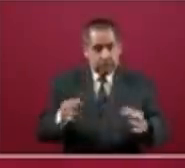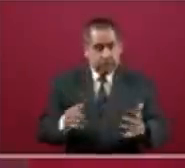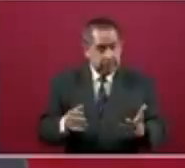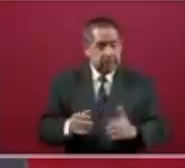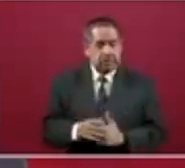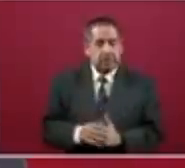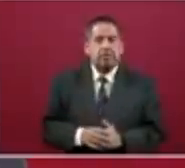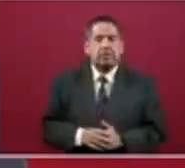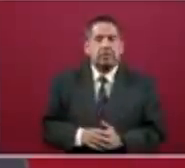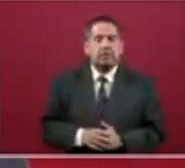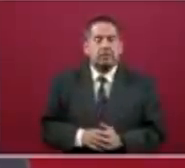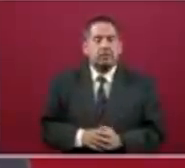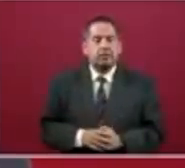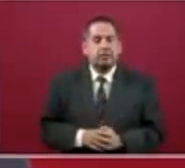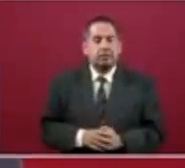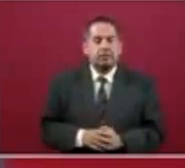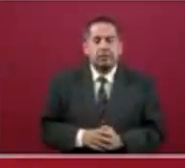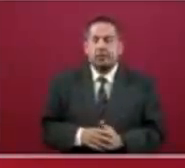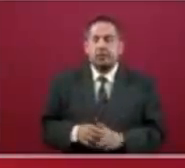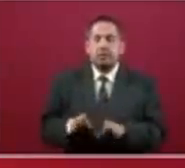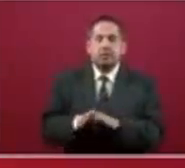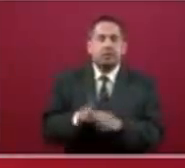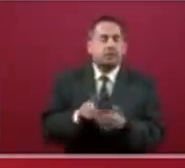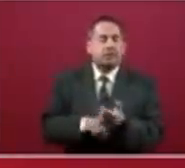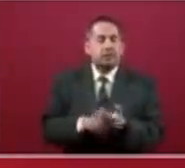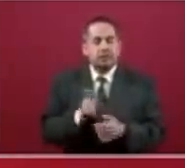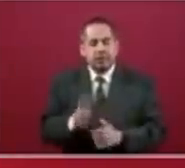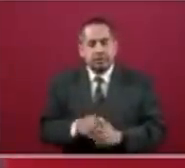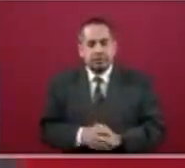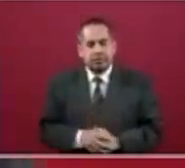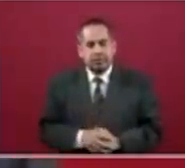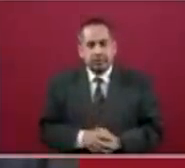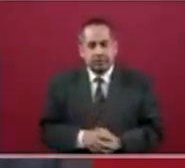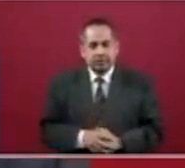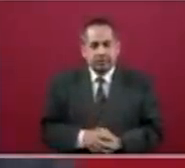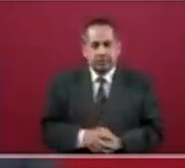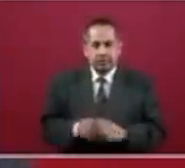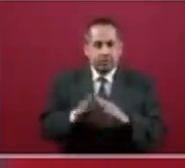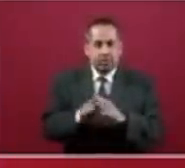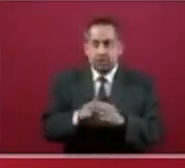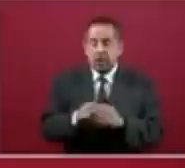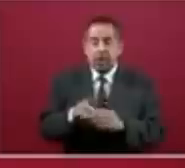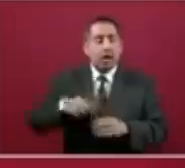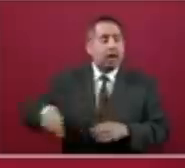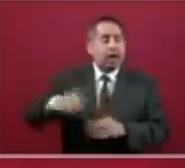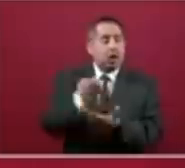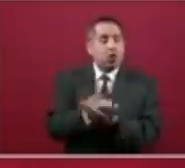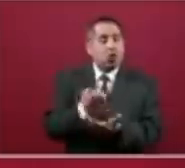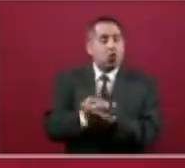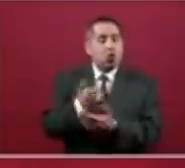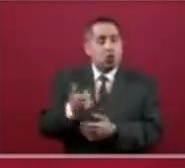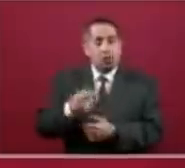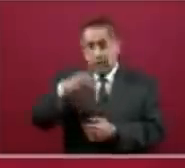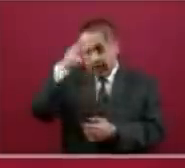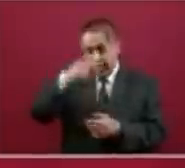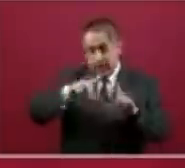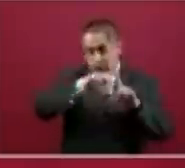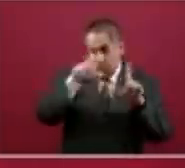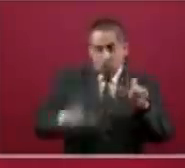sobre el estado en que se encuentra la economía nacional